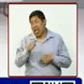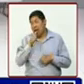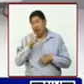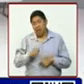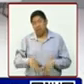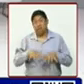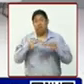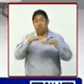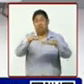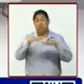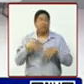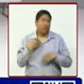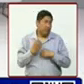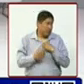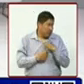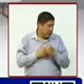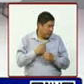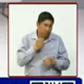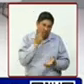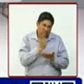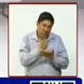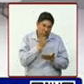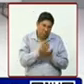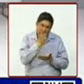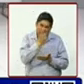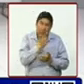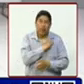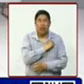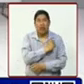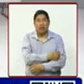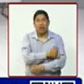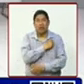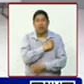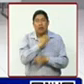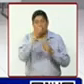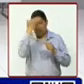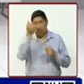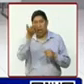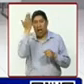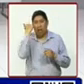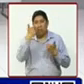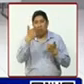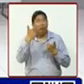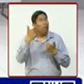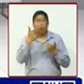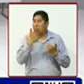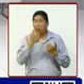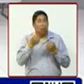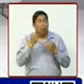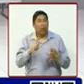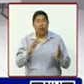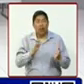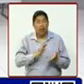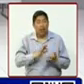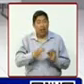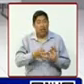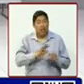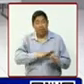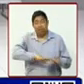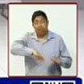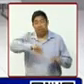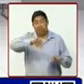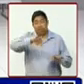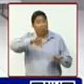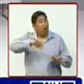Y los vecinos están muy mortificados porque están acusando a las autoridades de abandonarlos. Les han prometido obras complementarias para evitar